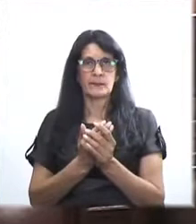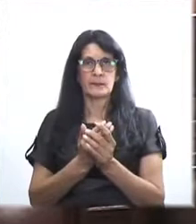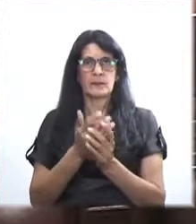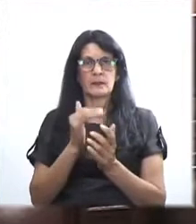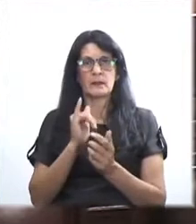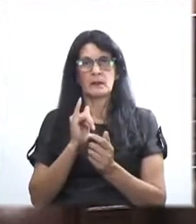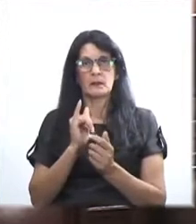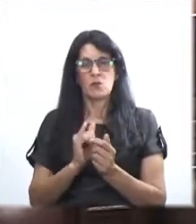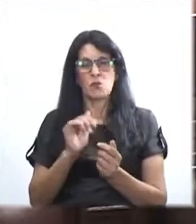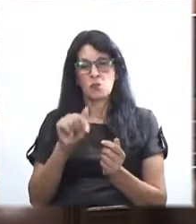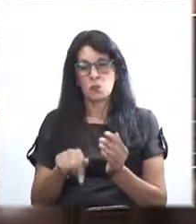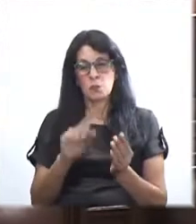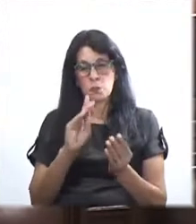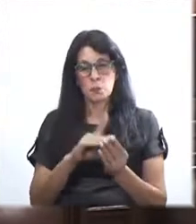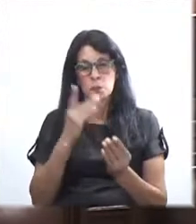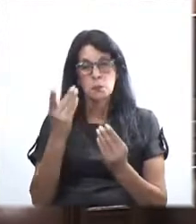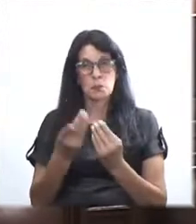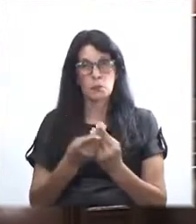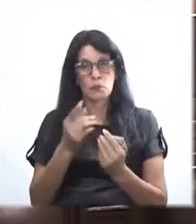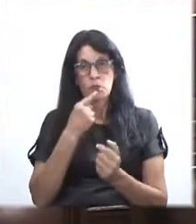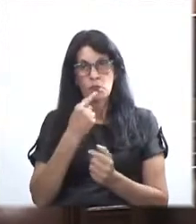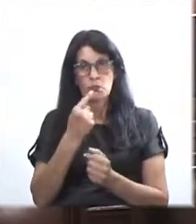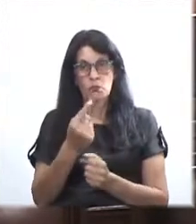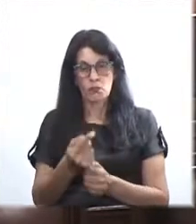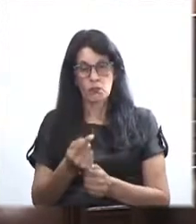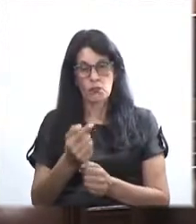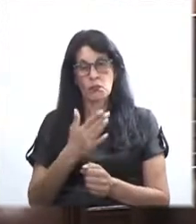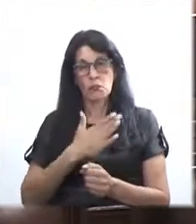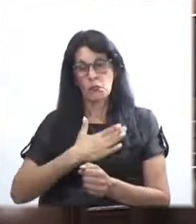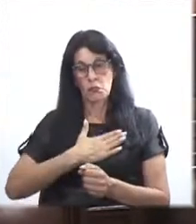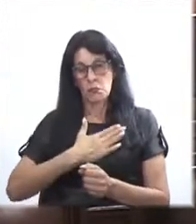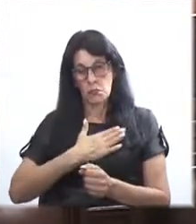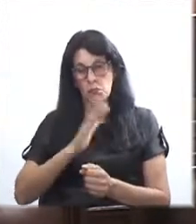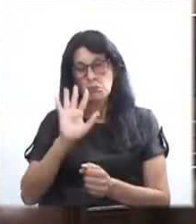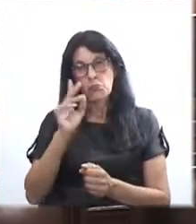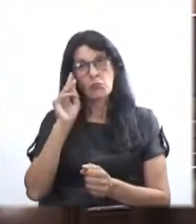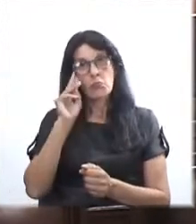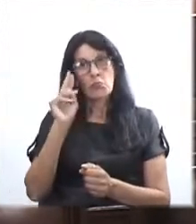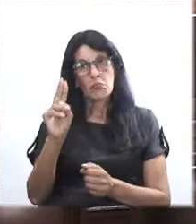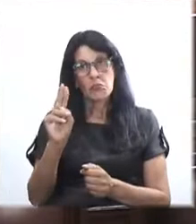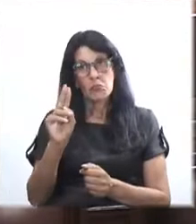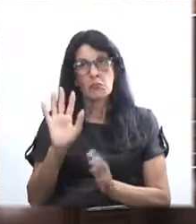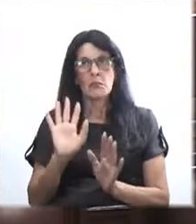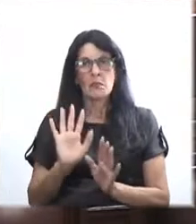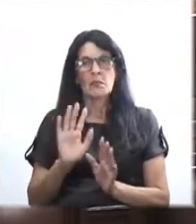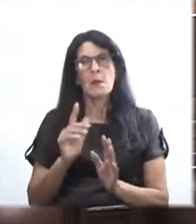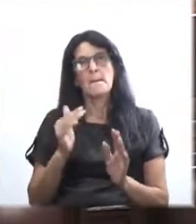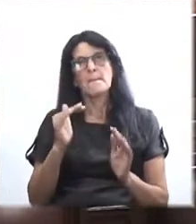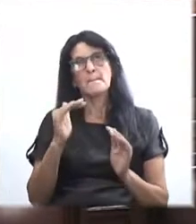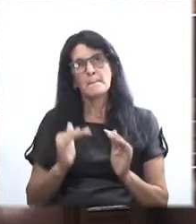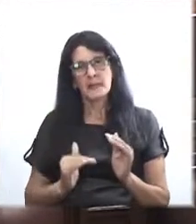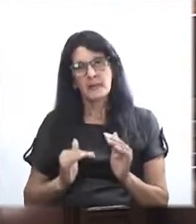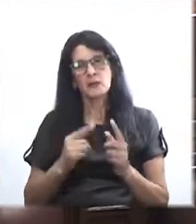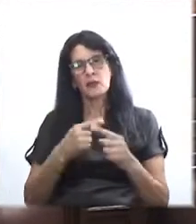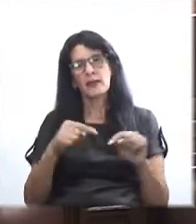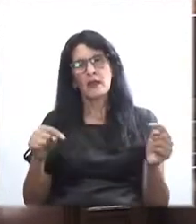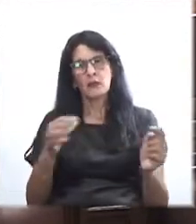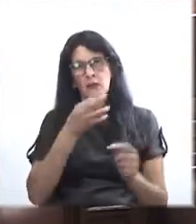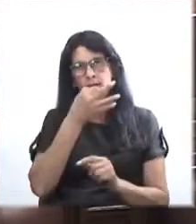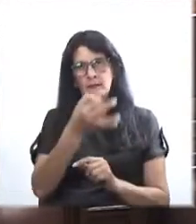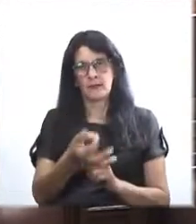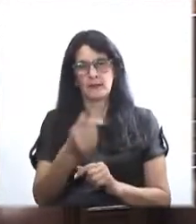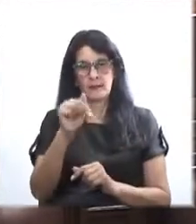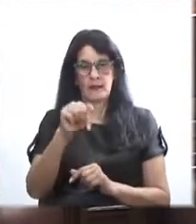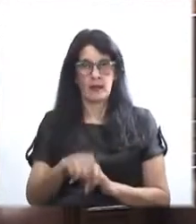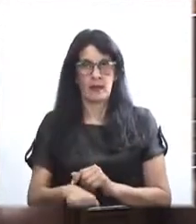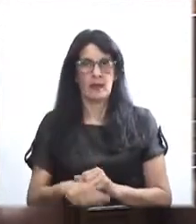Y lo que este proyecto establece, a mí me parece, con todo respeto, es mucho menos de lo que se ha dicho acá, porque en realidad